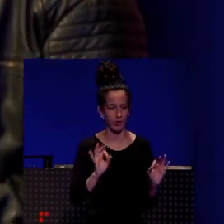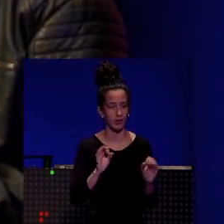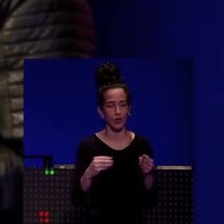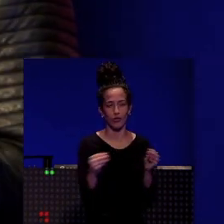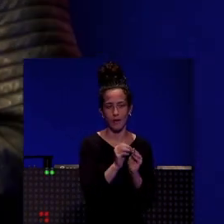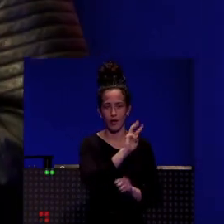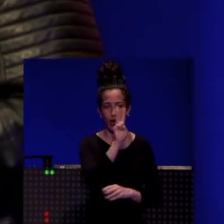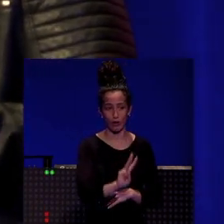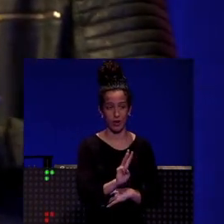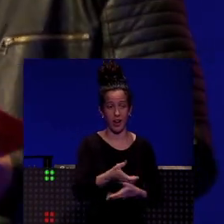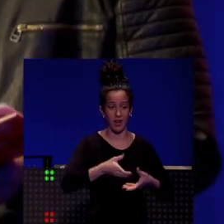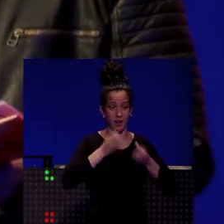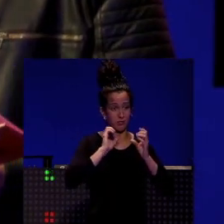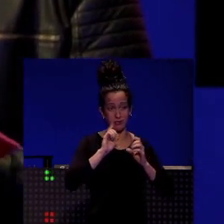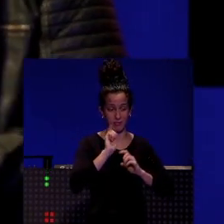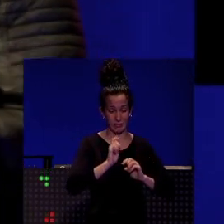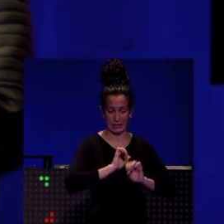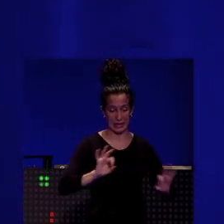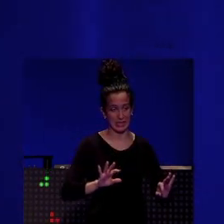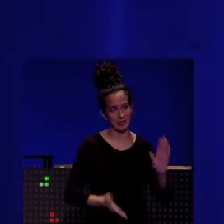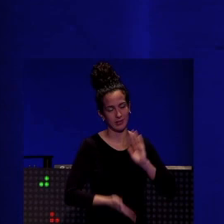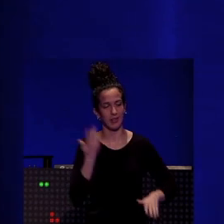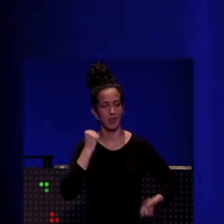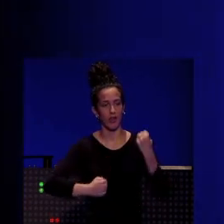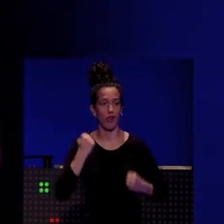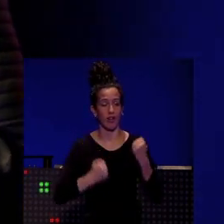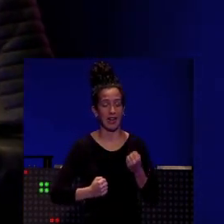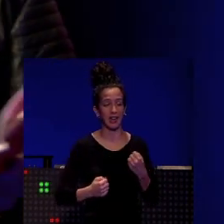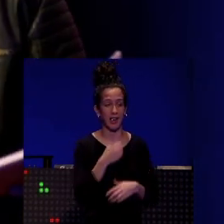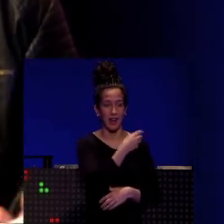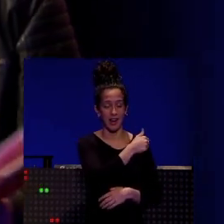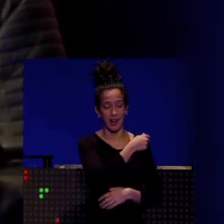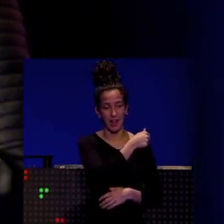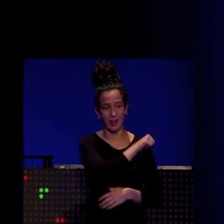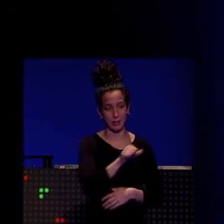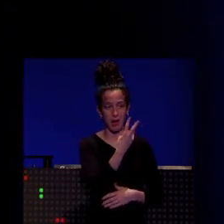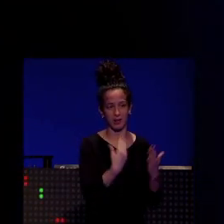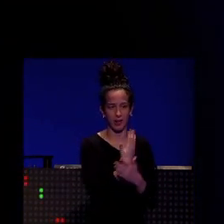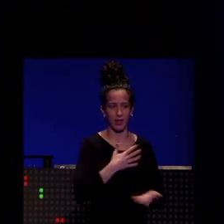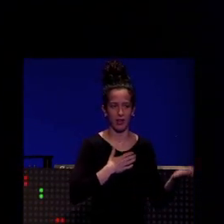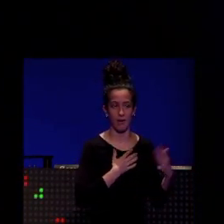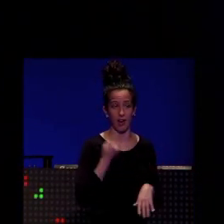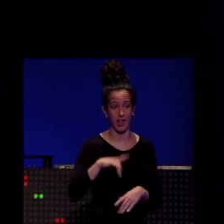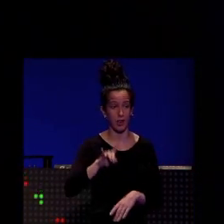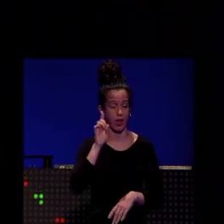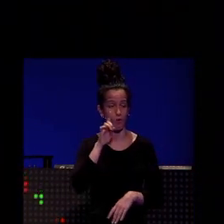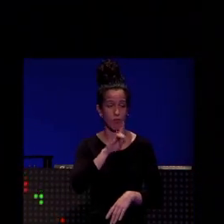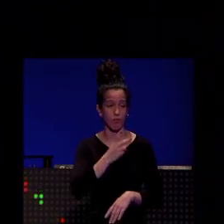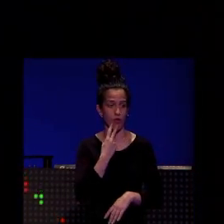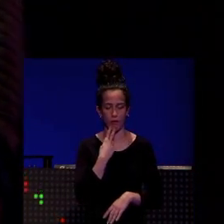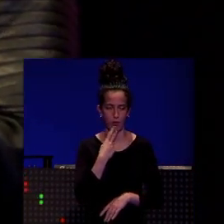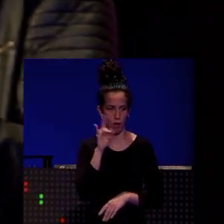ayunas y baila tres días por semana tuvo un novio hijo de fue entre los 20 y los 25 y aún conserva